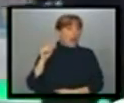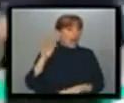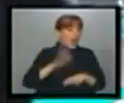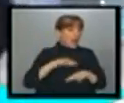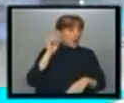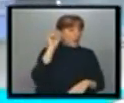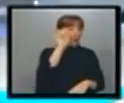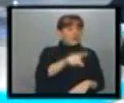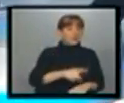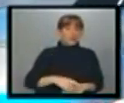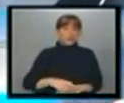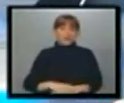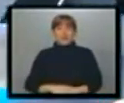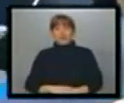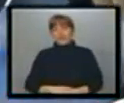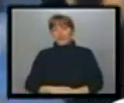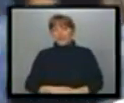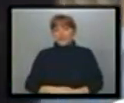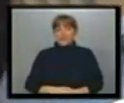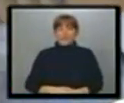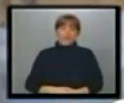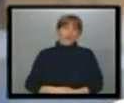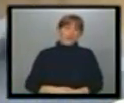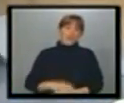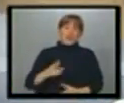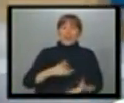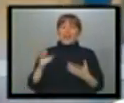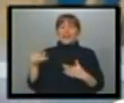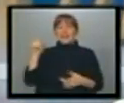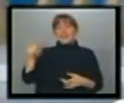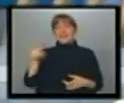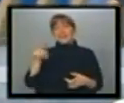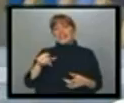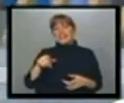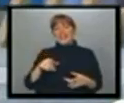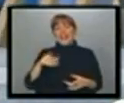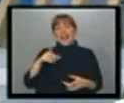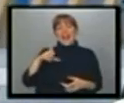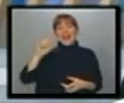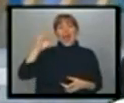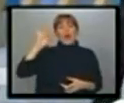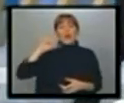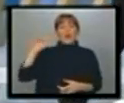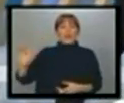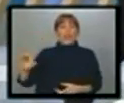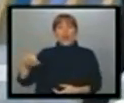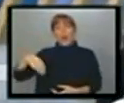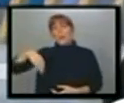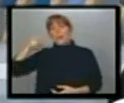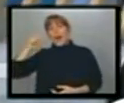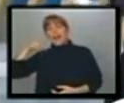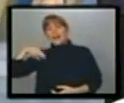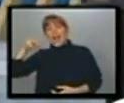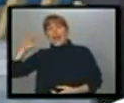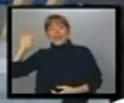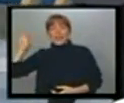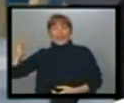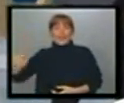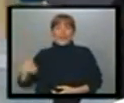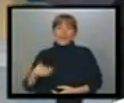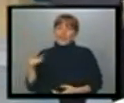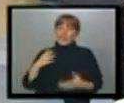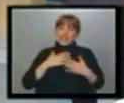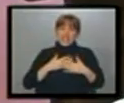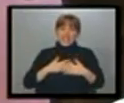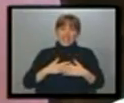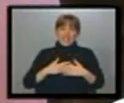salir temprano desabrigado. Bueno, bienvenidos, ¿todo bien? ¿Cómo le va? Claudio Pérez. ¿Qué dice? Mariano Gorodillo. ¿Cómo estás? ¿Todo bien? ¿Cómo bien. ¿Todo tranquilo? Acá